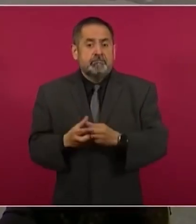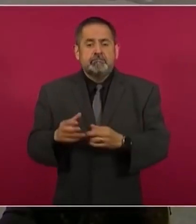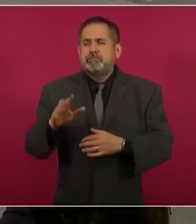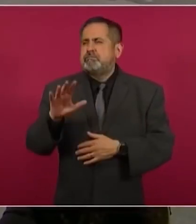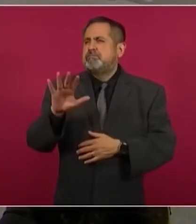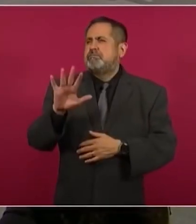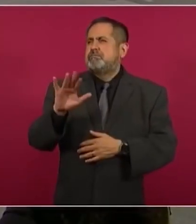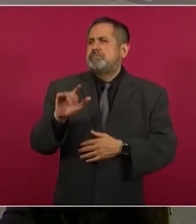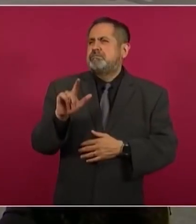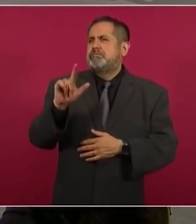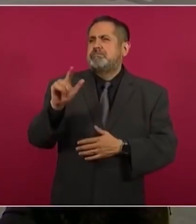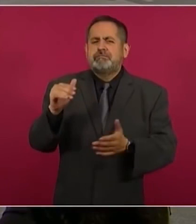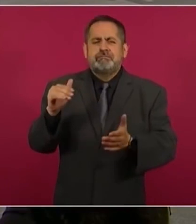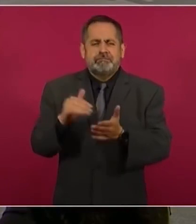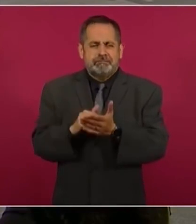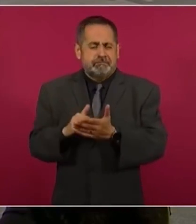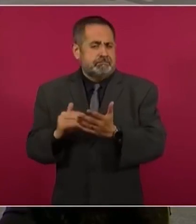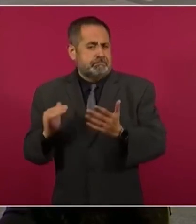57 mil,